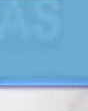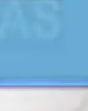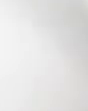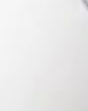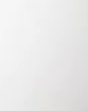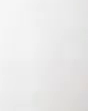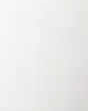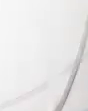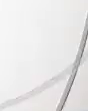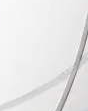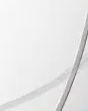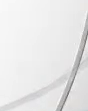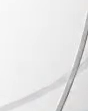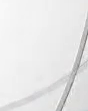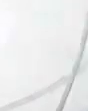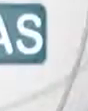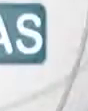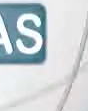rentas internas